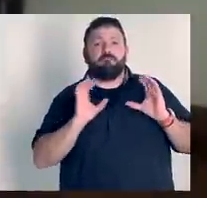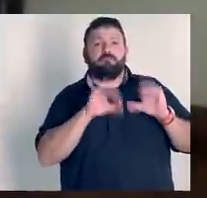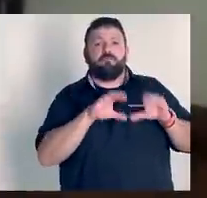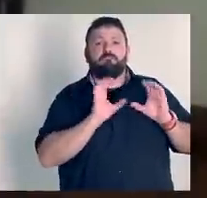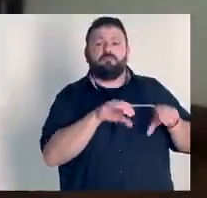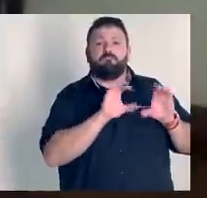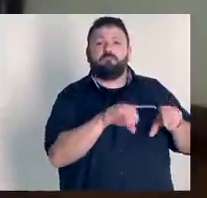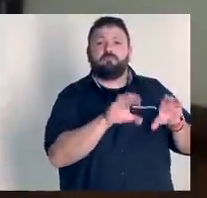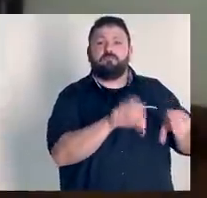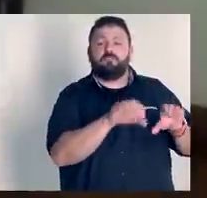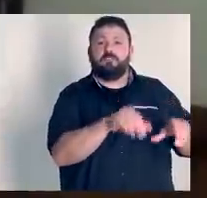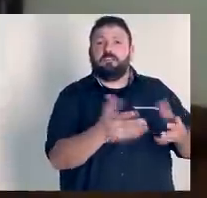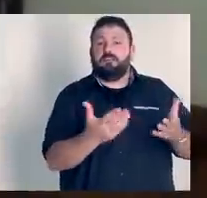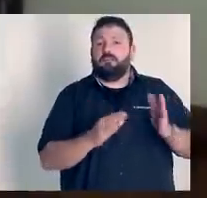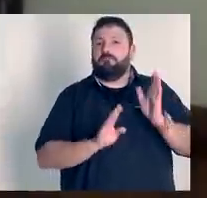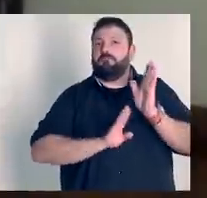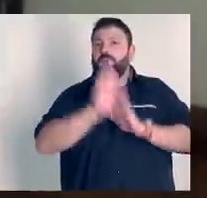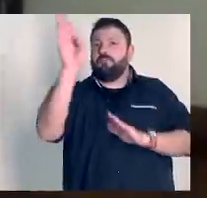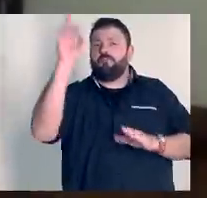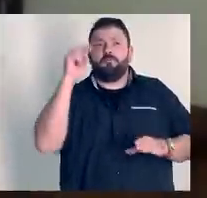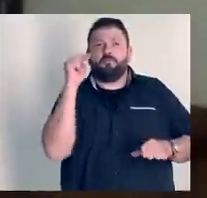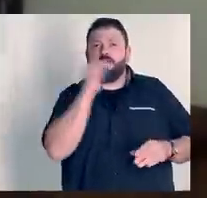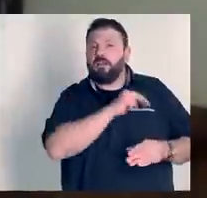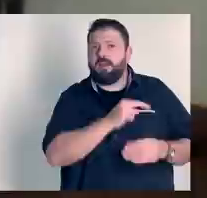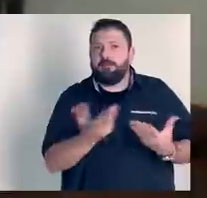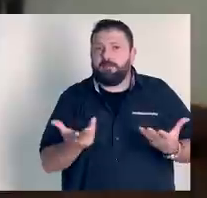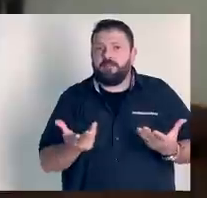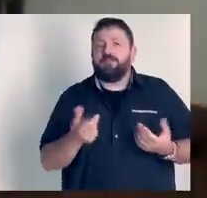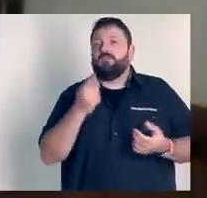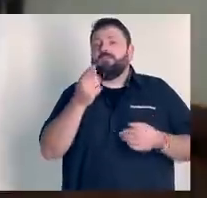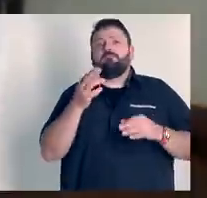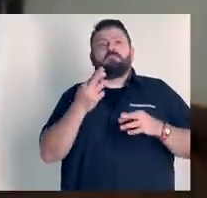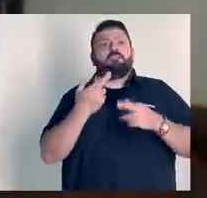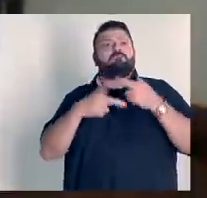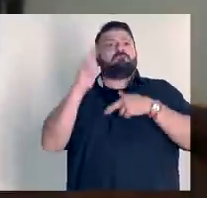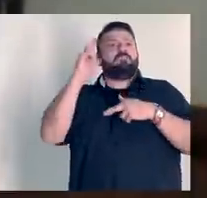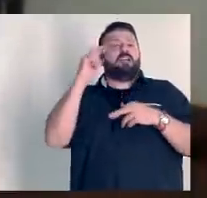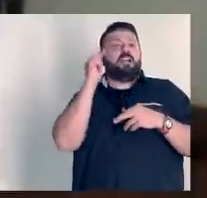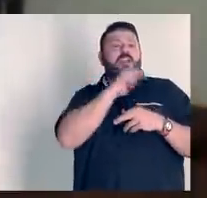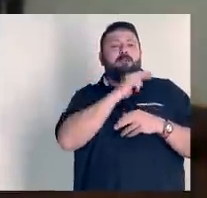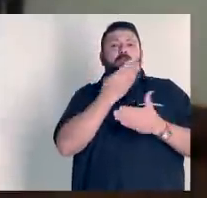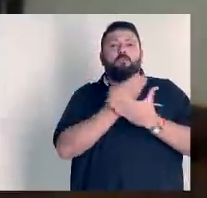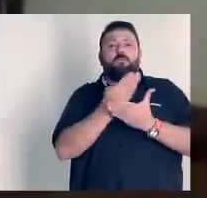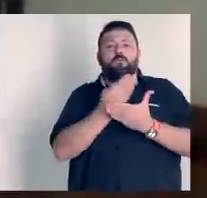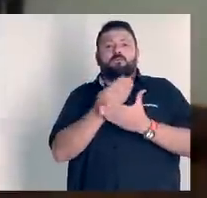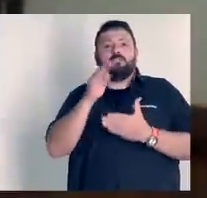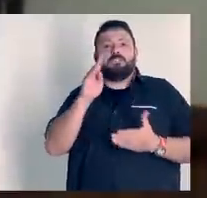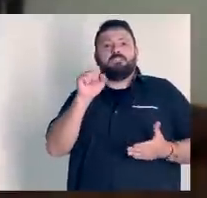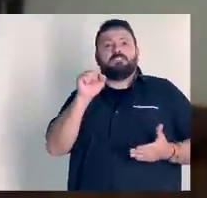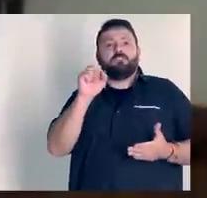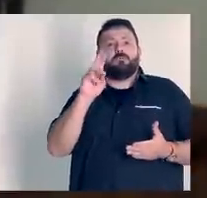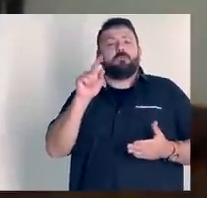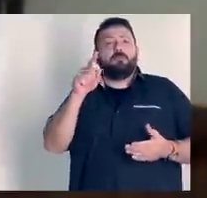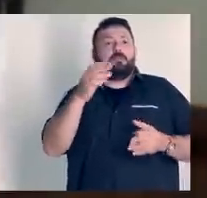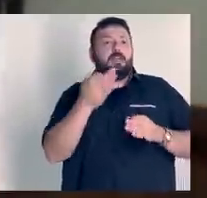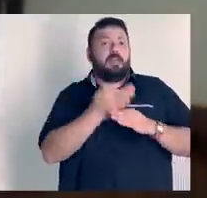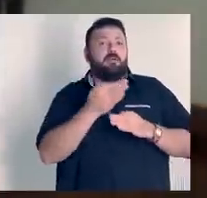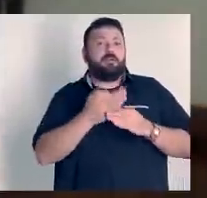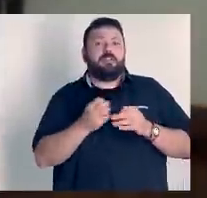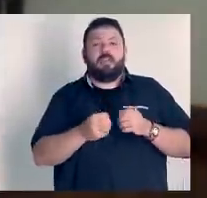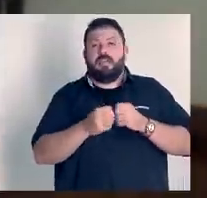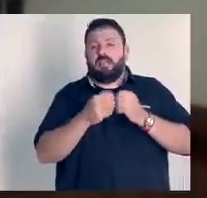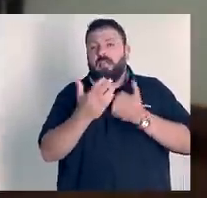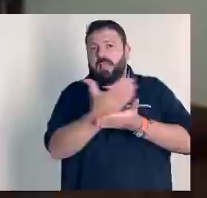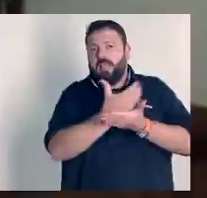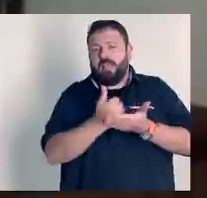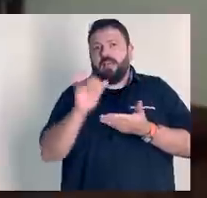400% arriba de lo que debían de hacer. Obviamente se hacen Bronce Supreme, obviamente ganan el 40%,